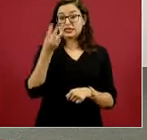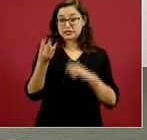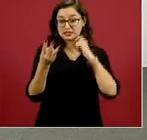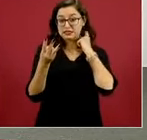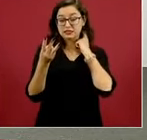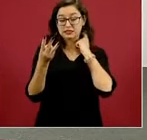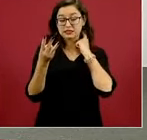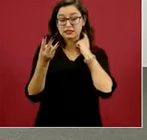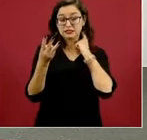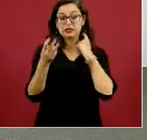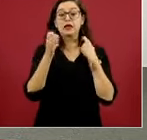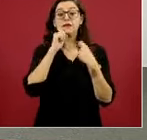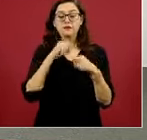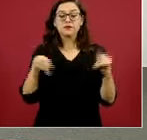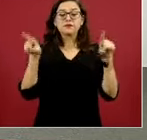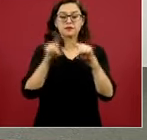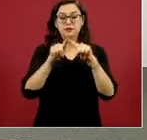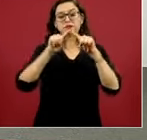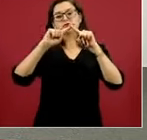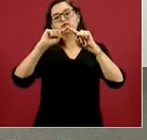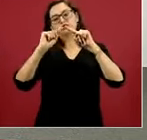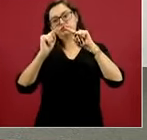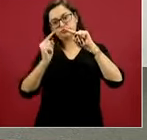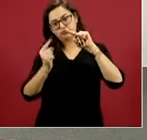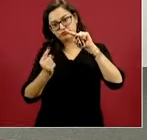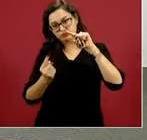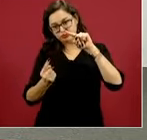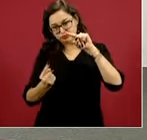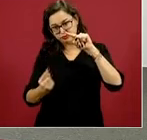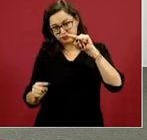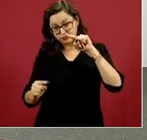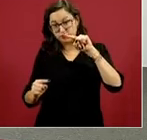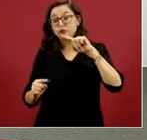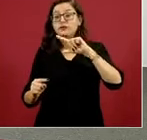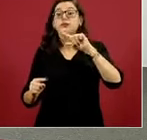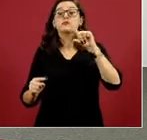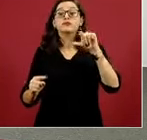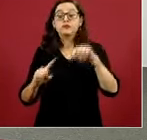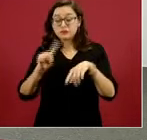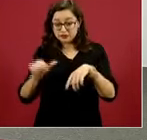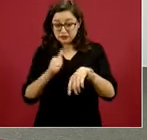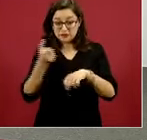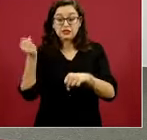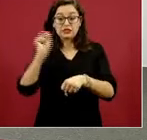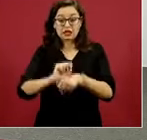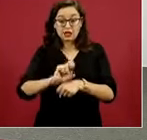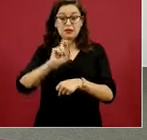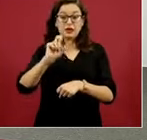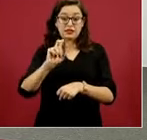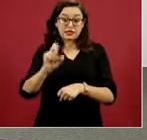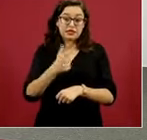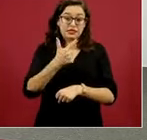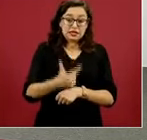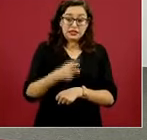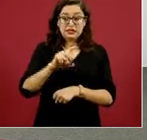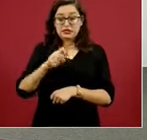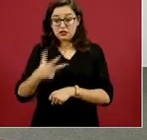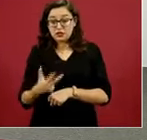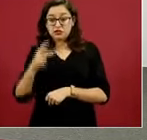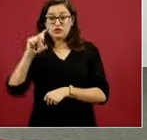también que había reflejado un descenso, pero que más o menos a partir de la semana 37 lleva ya 2 semanas que subió